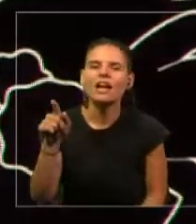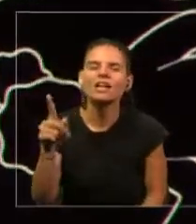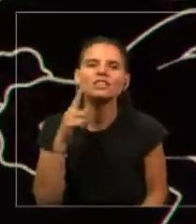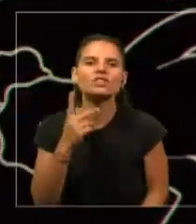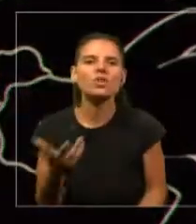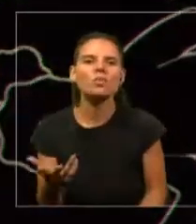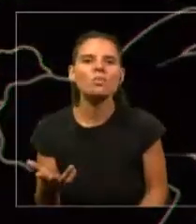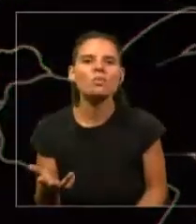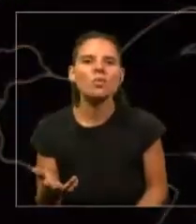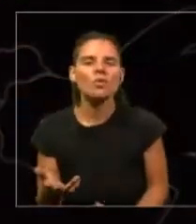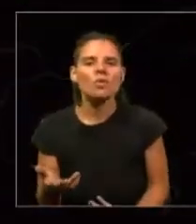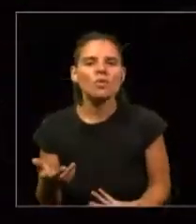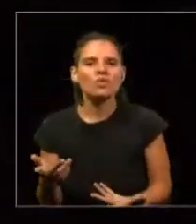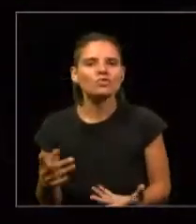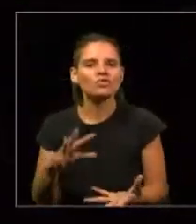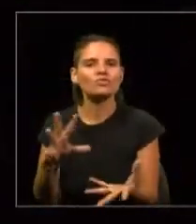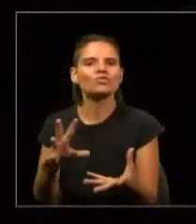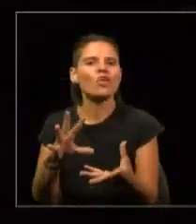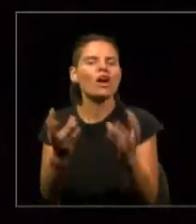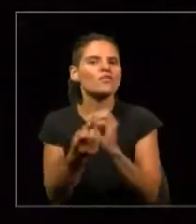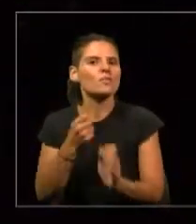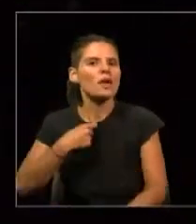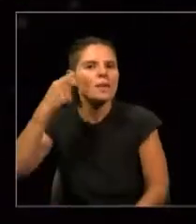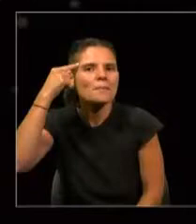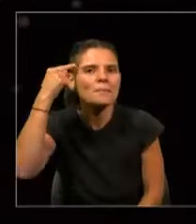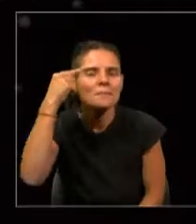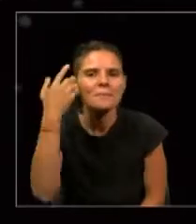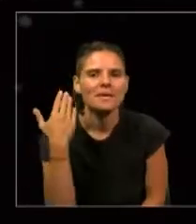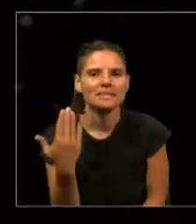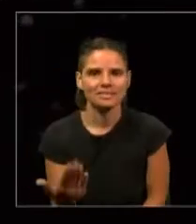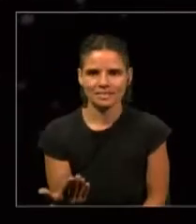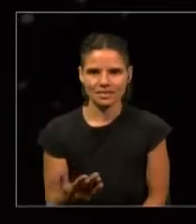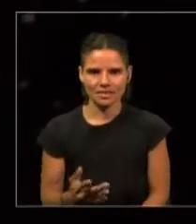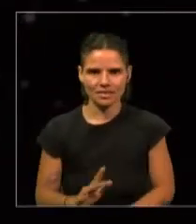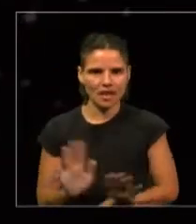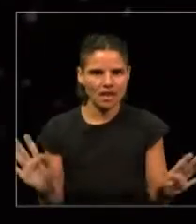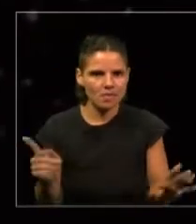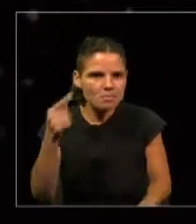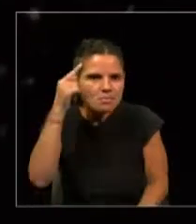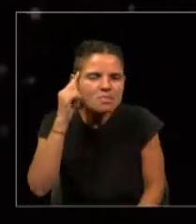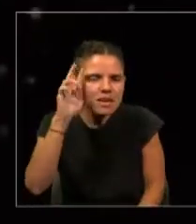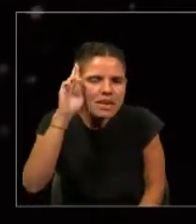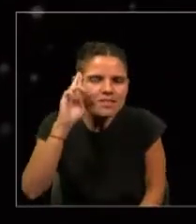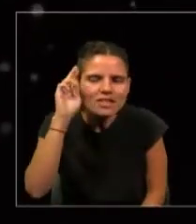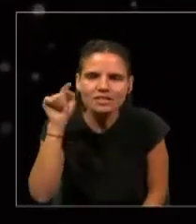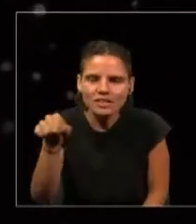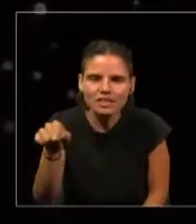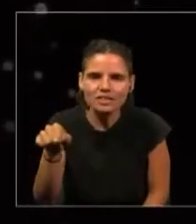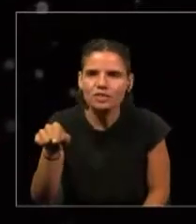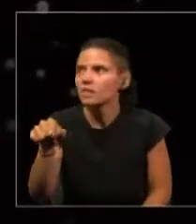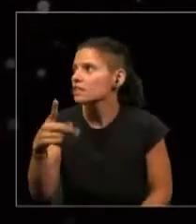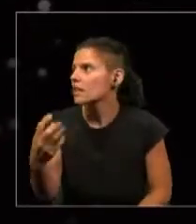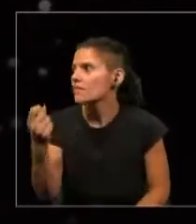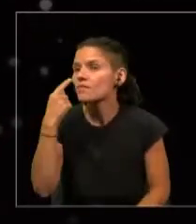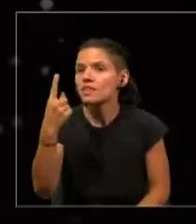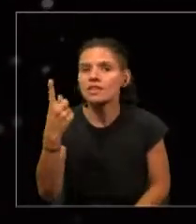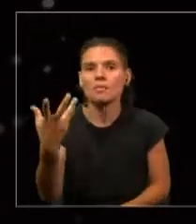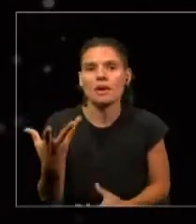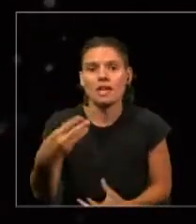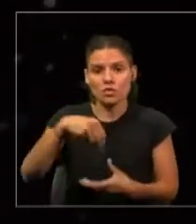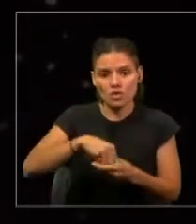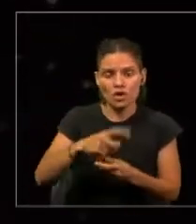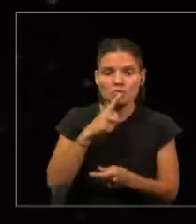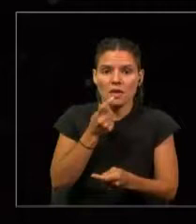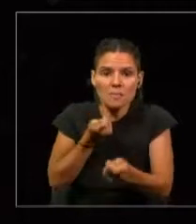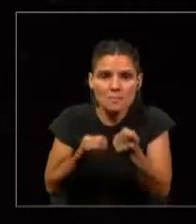de racionalidad que tienden y que son erigidos en vista de introducir una